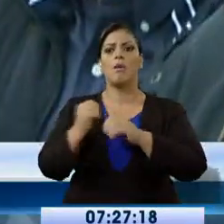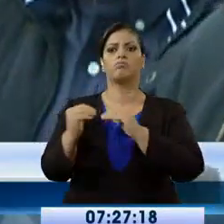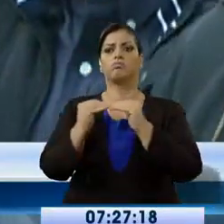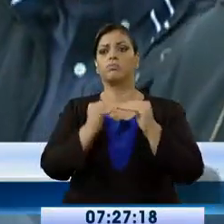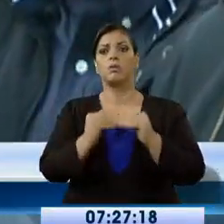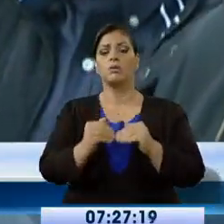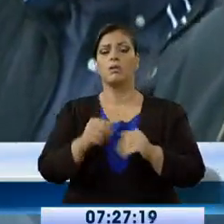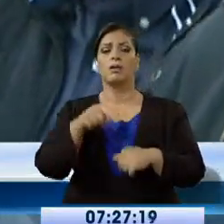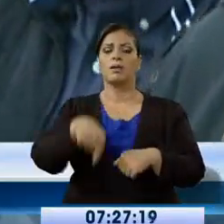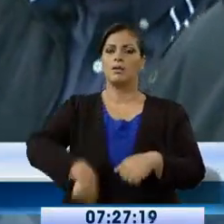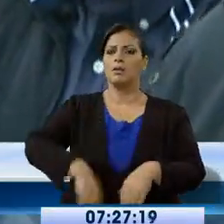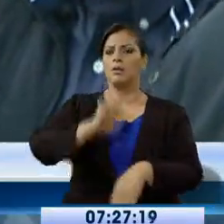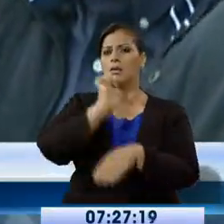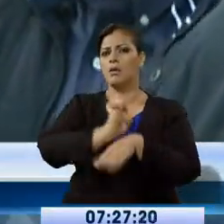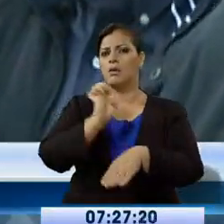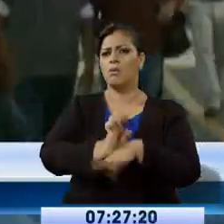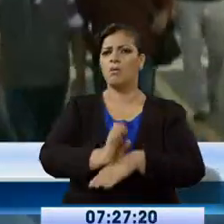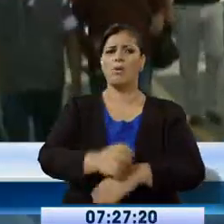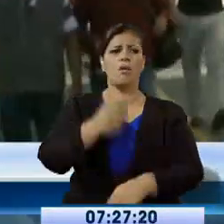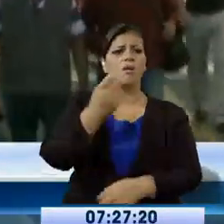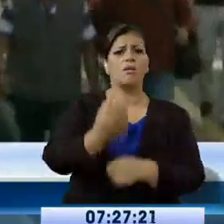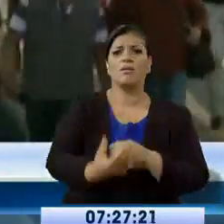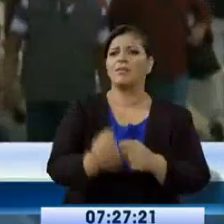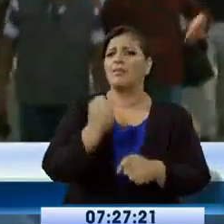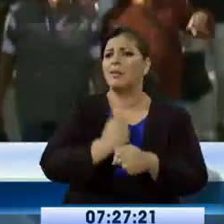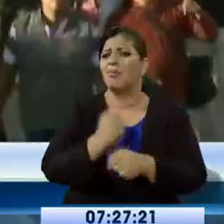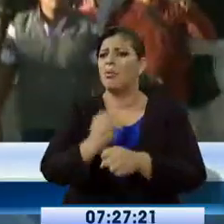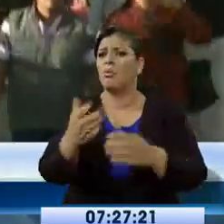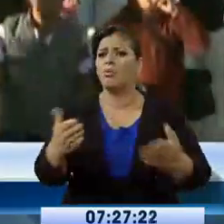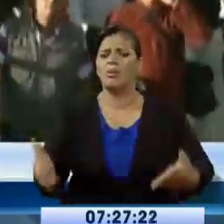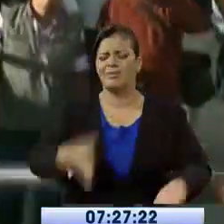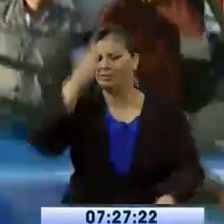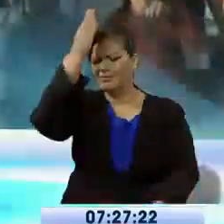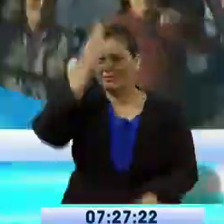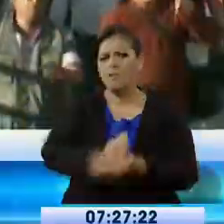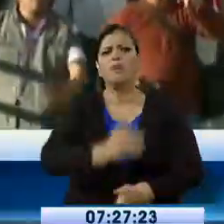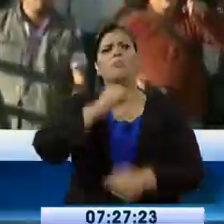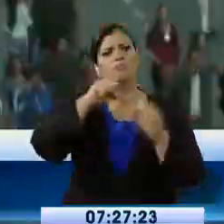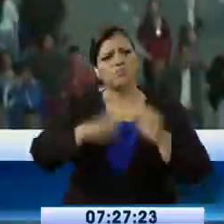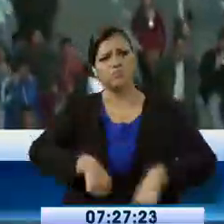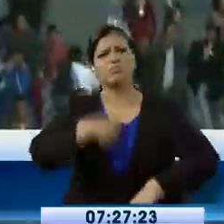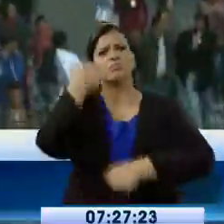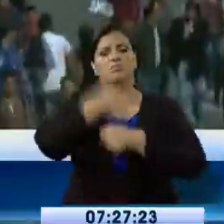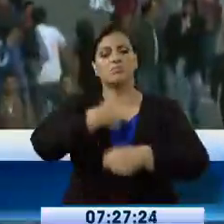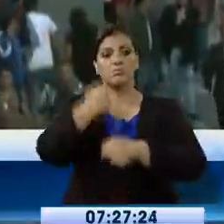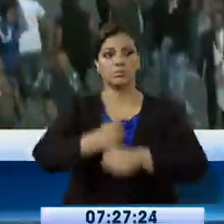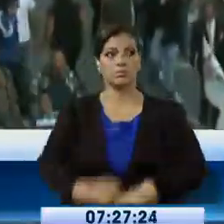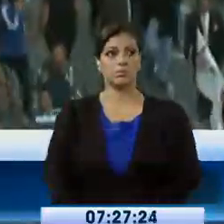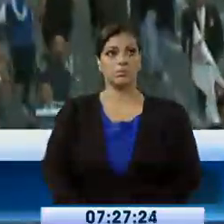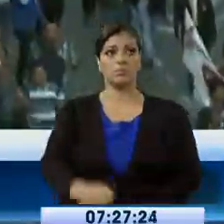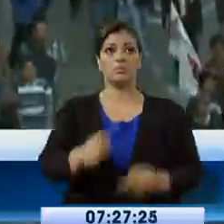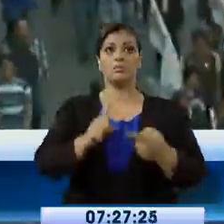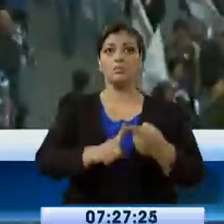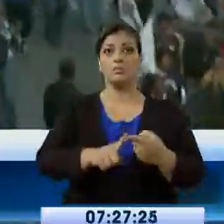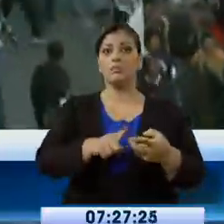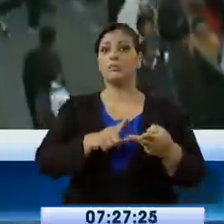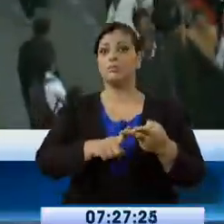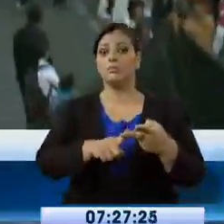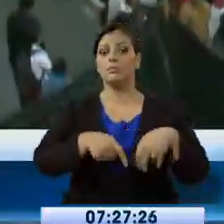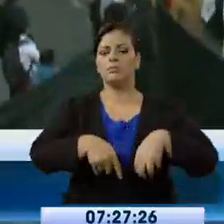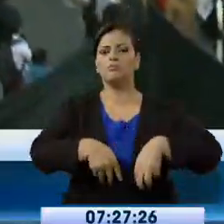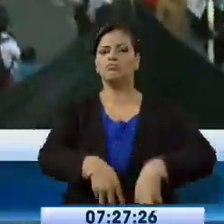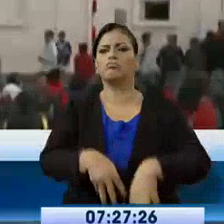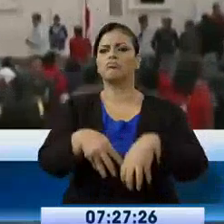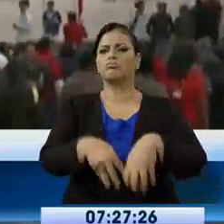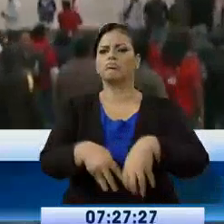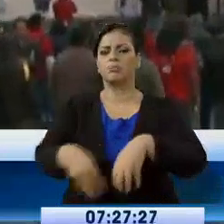aquí en el país se acabe el desempleo. La marcha avanzó por la avenida 10 de agosto, tomó la calle Guayaquil para ingresar al centro histórico de